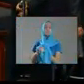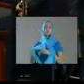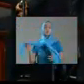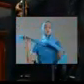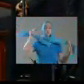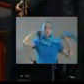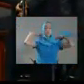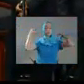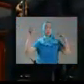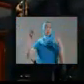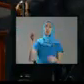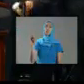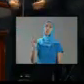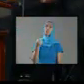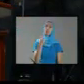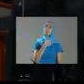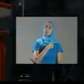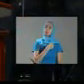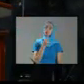para mí,